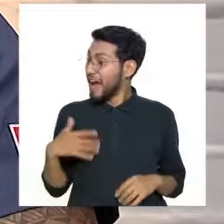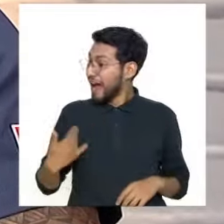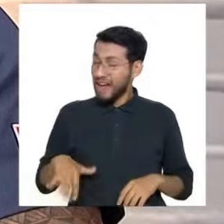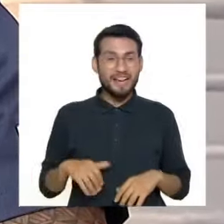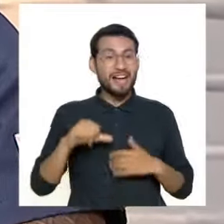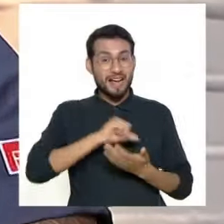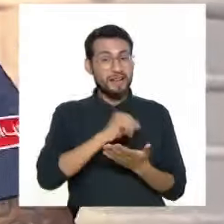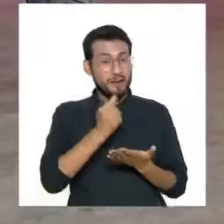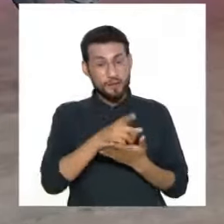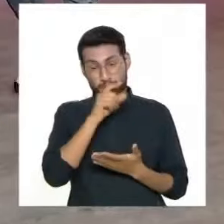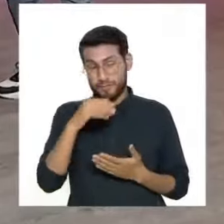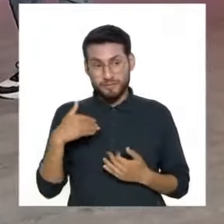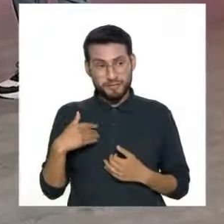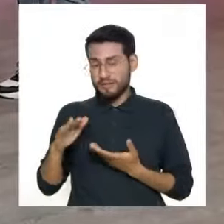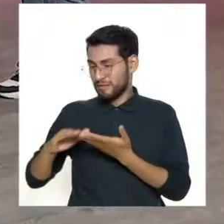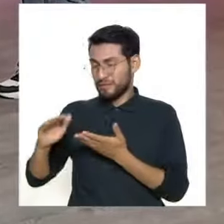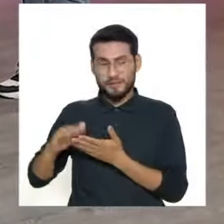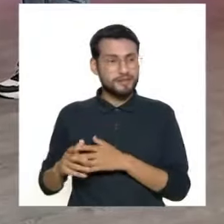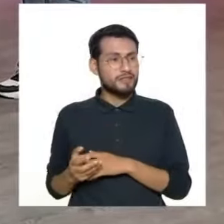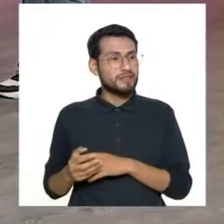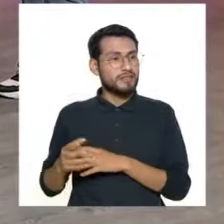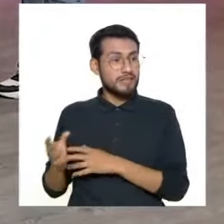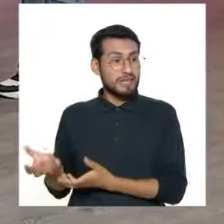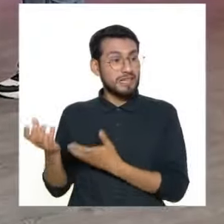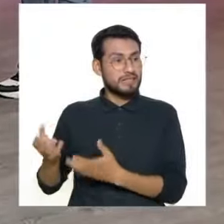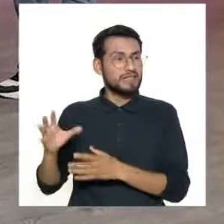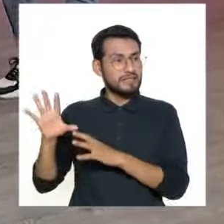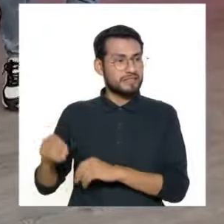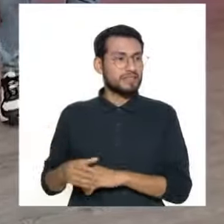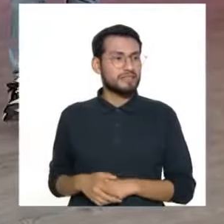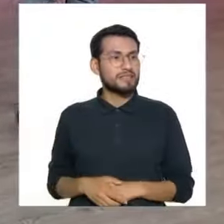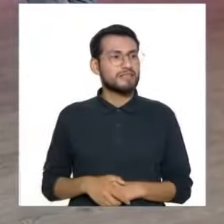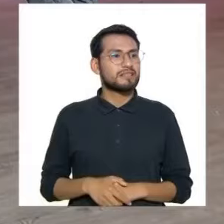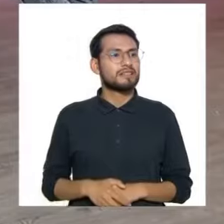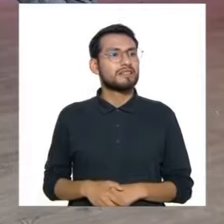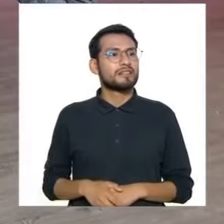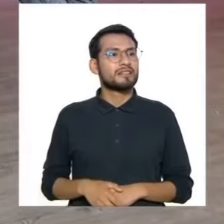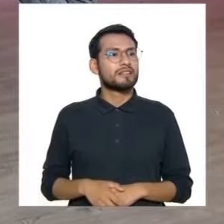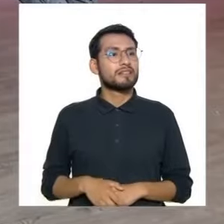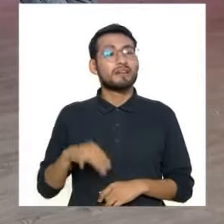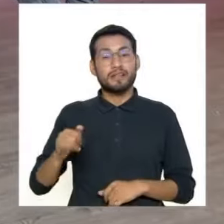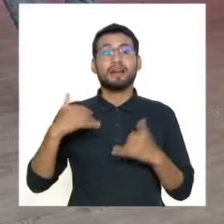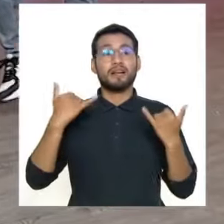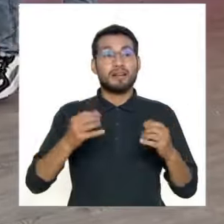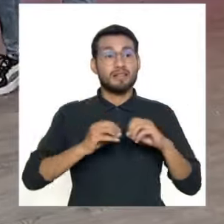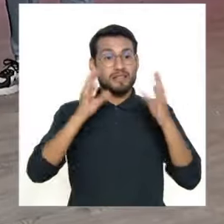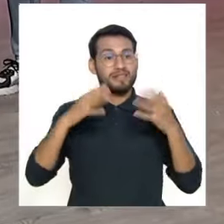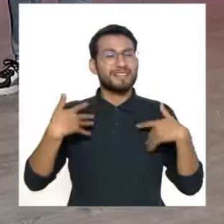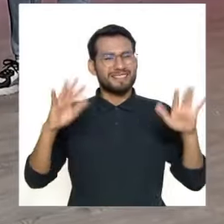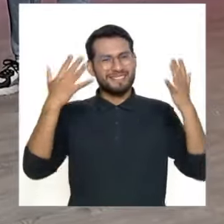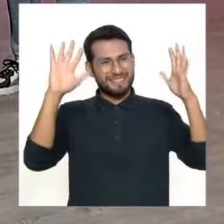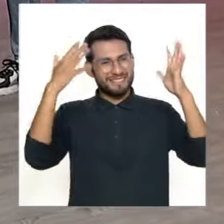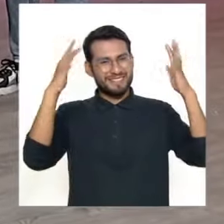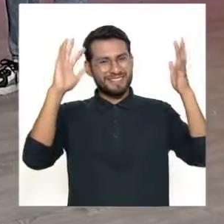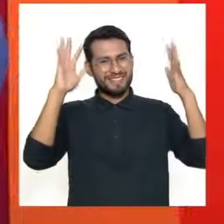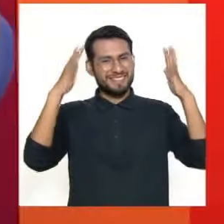arroz con pollo obviamente pues Uy Perdón Esto está aprendido el Día Mundial del teatro también Un saludo